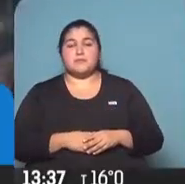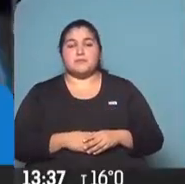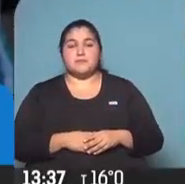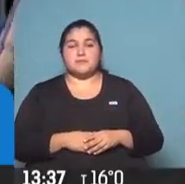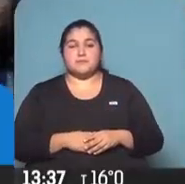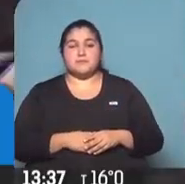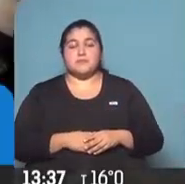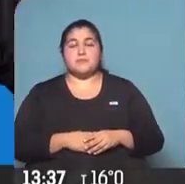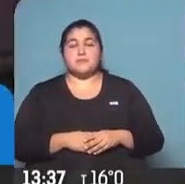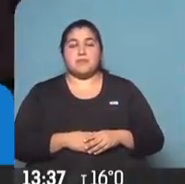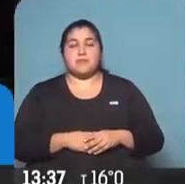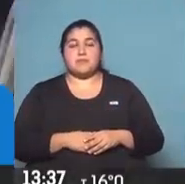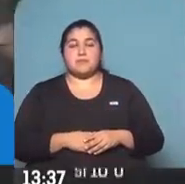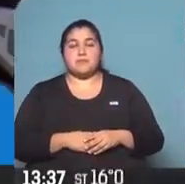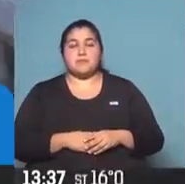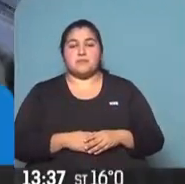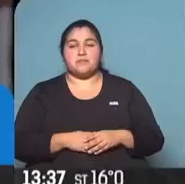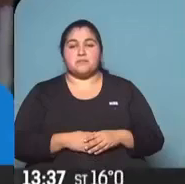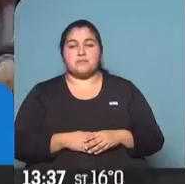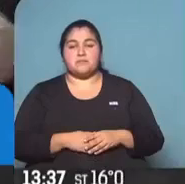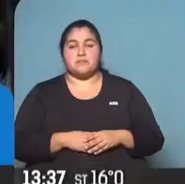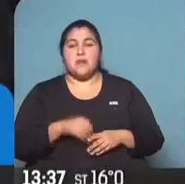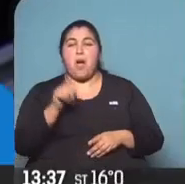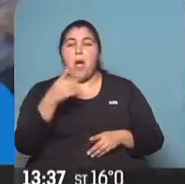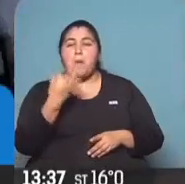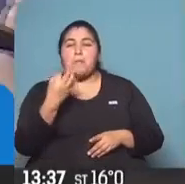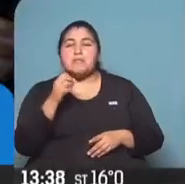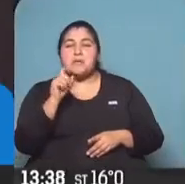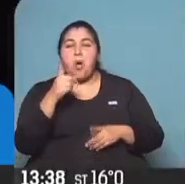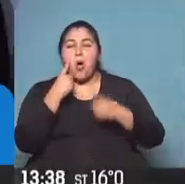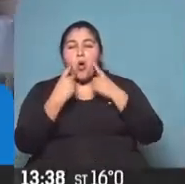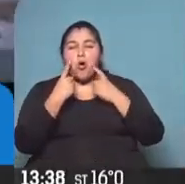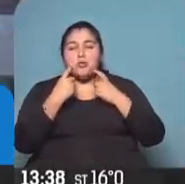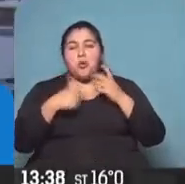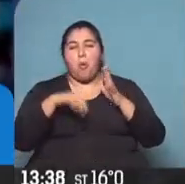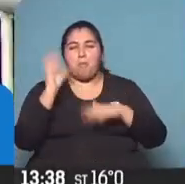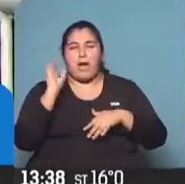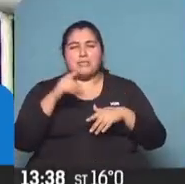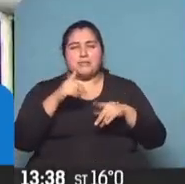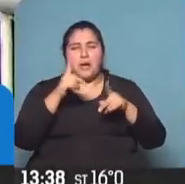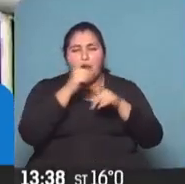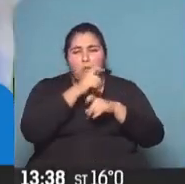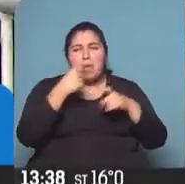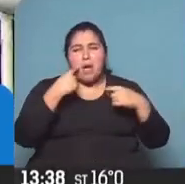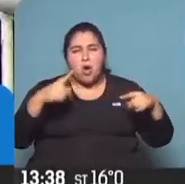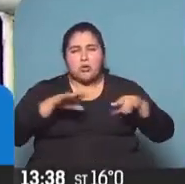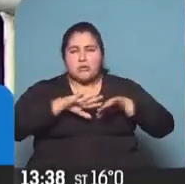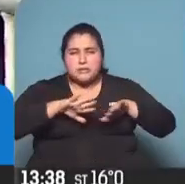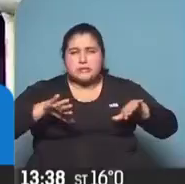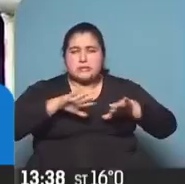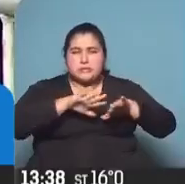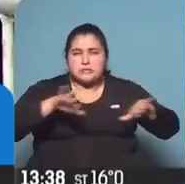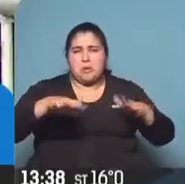cuando cortas soy licenciada inoculación y control de el mantenimiento de los